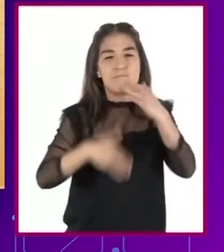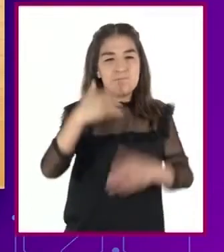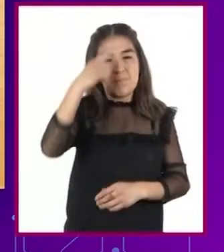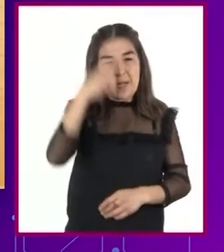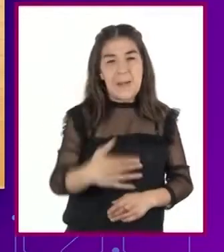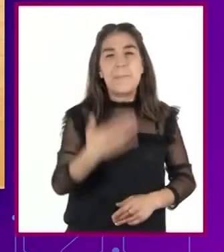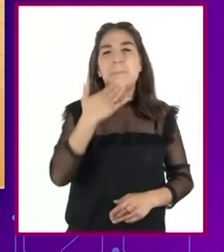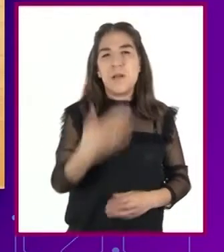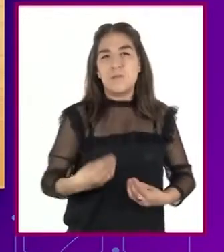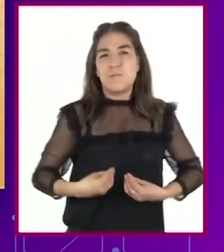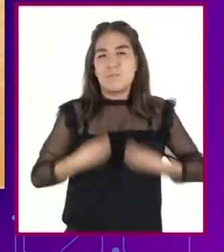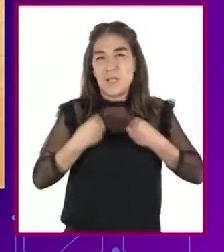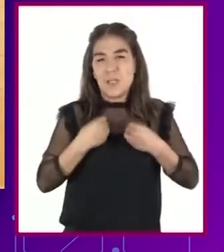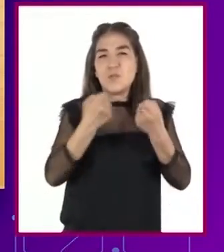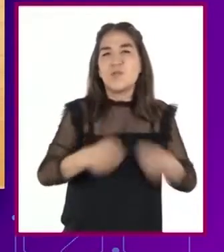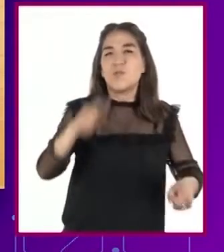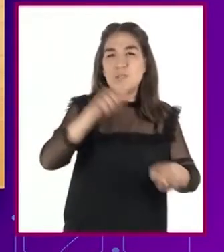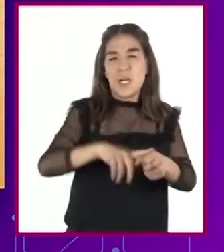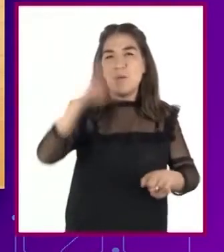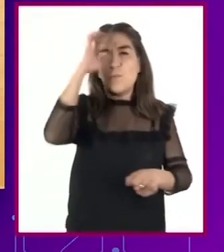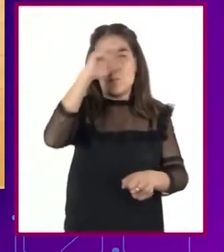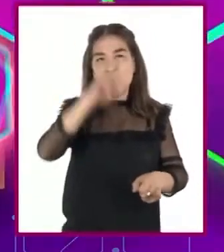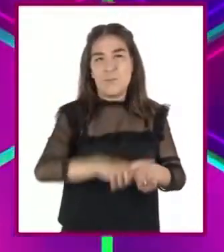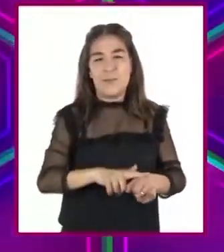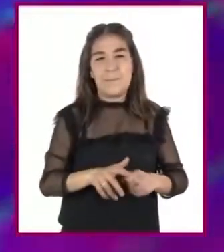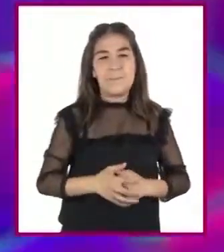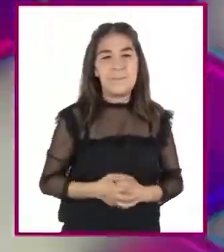sociales y culturales.